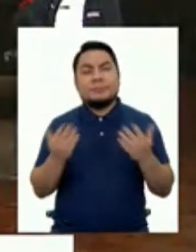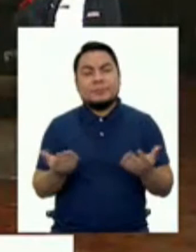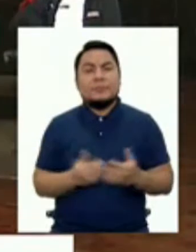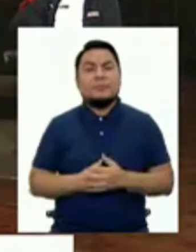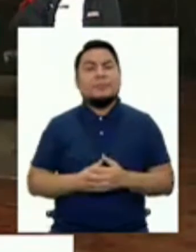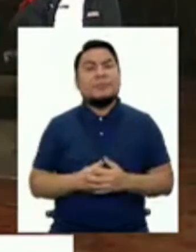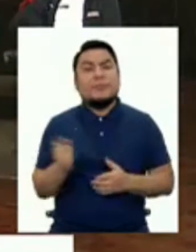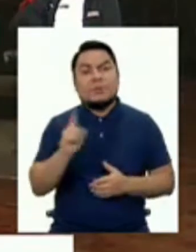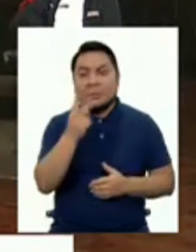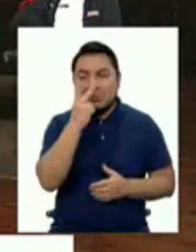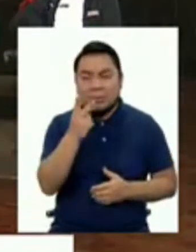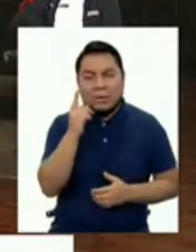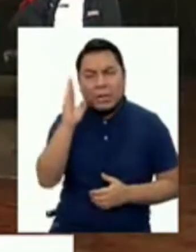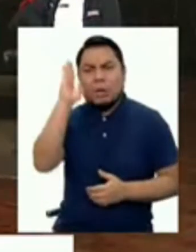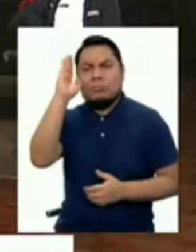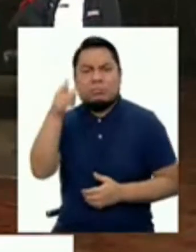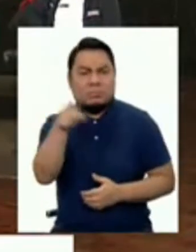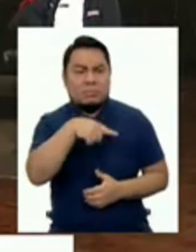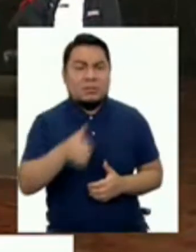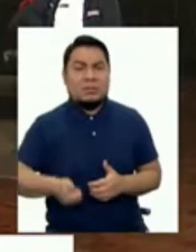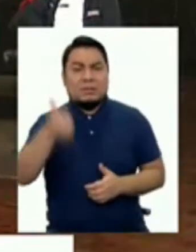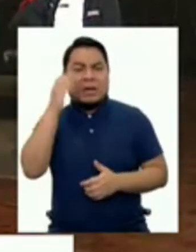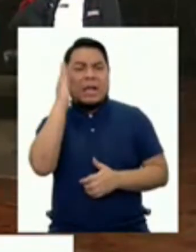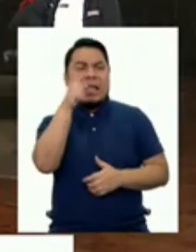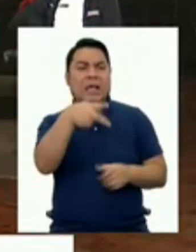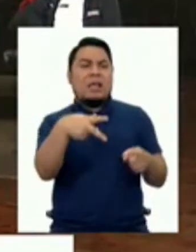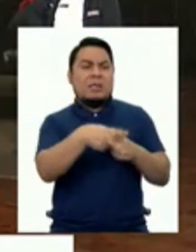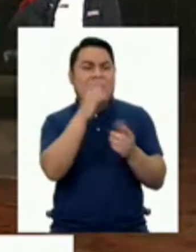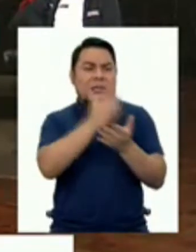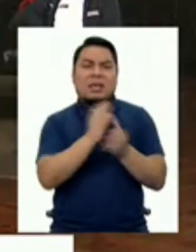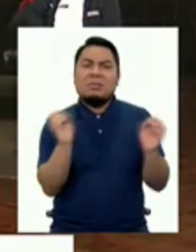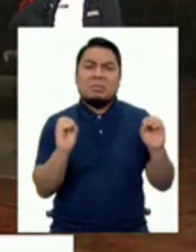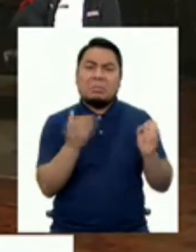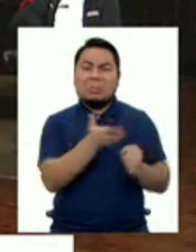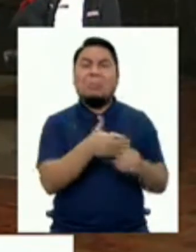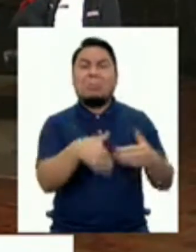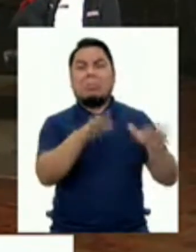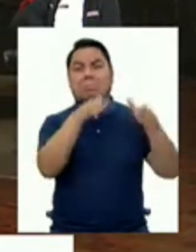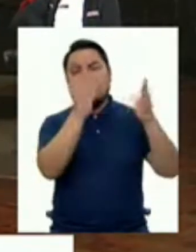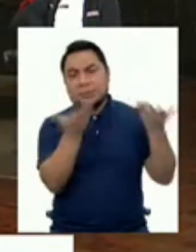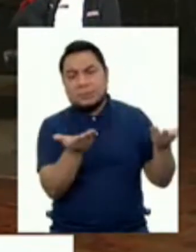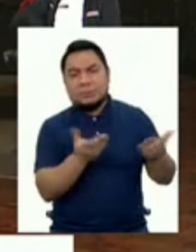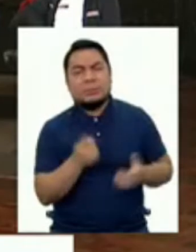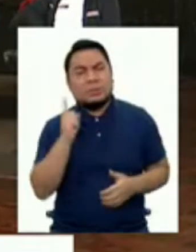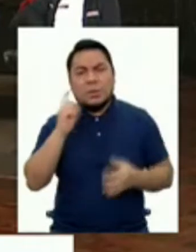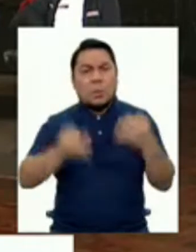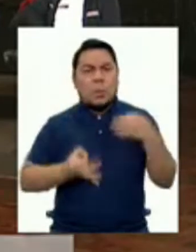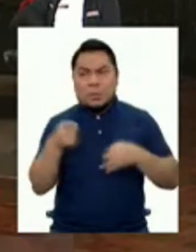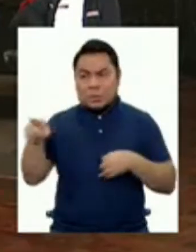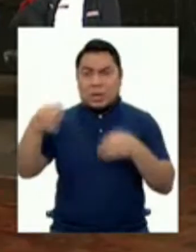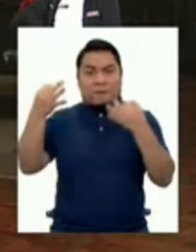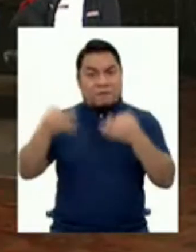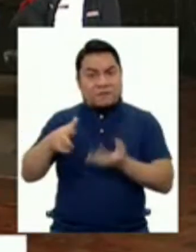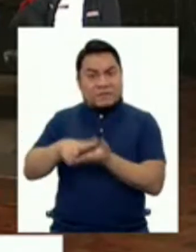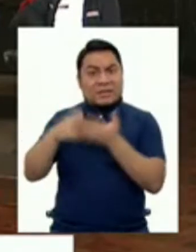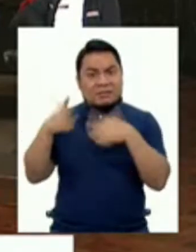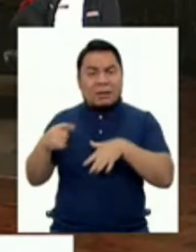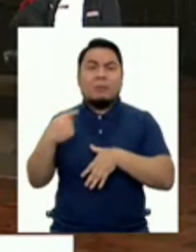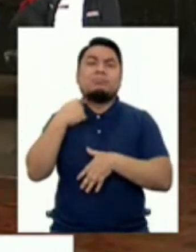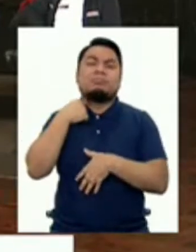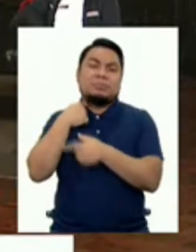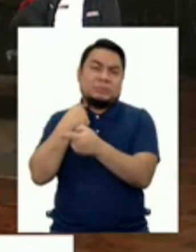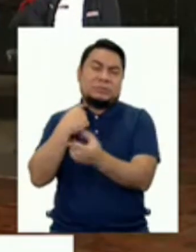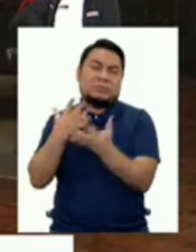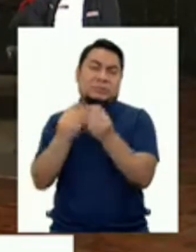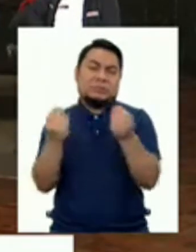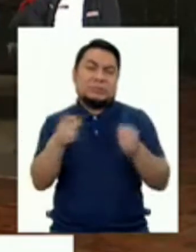embargo, no vemos mano dura por parte de las instituciones competentes, resultando injusto que los formales se vean perjudicados por